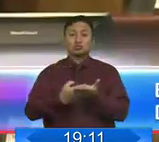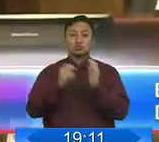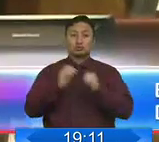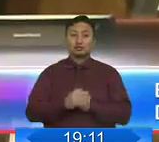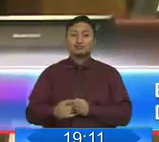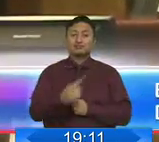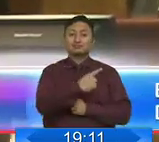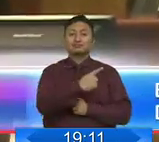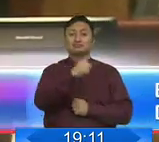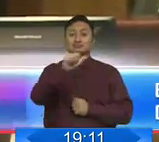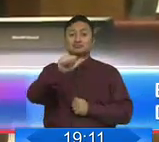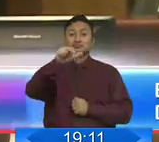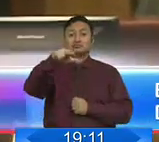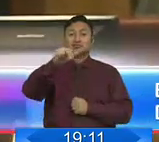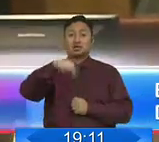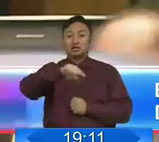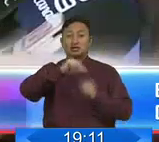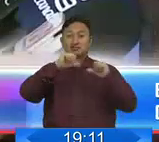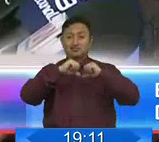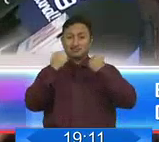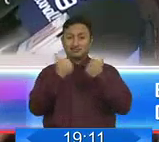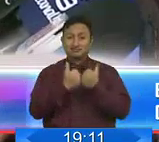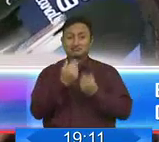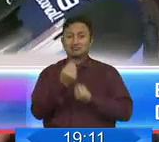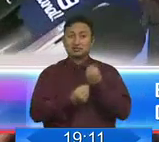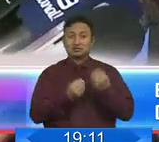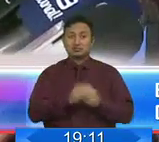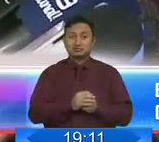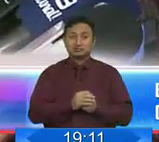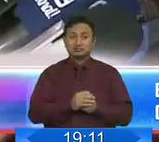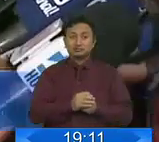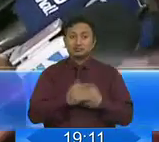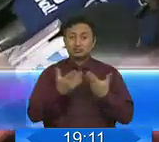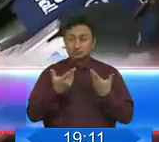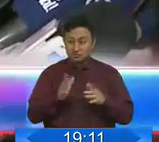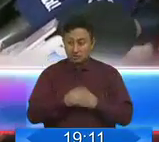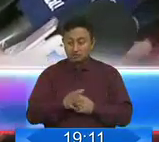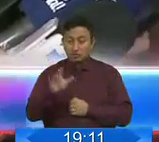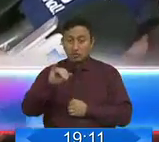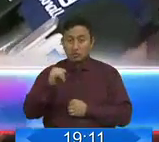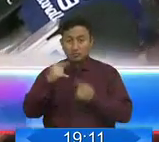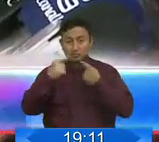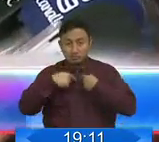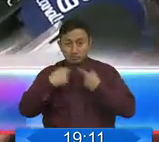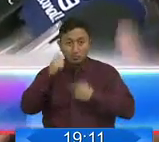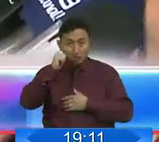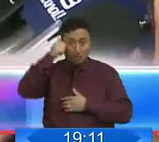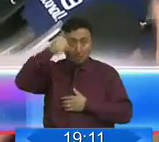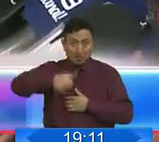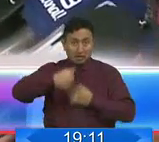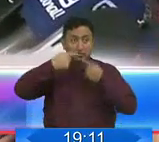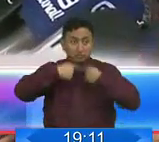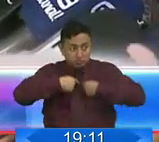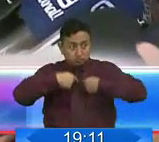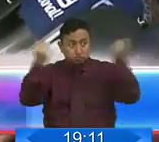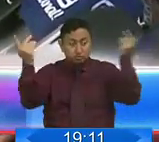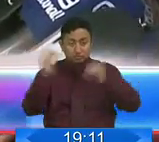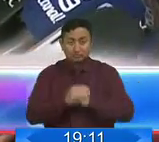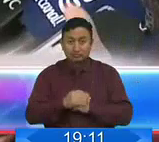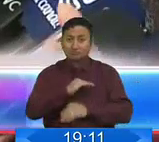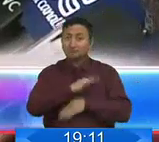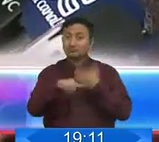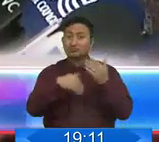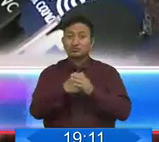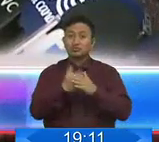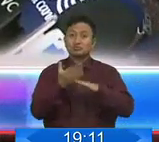de la asambleísta Ana Galarza. El día jueves ya está previsto, nosotros convocaremos el día de mañana, nosotros todas las convocatorias las pasamos con